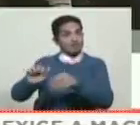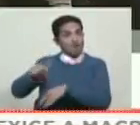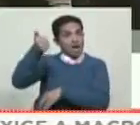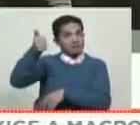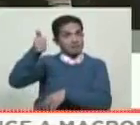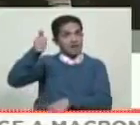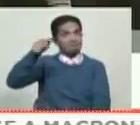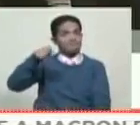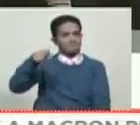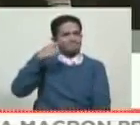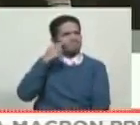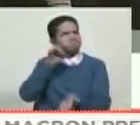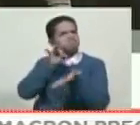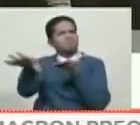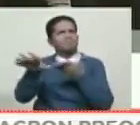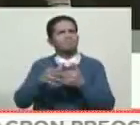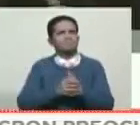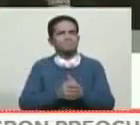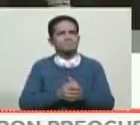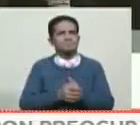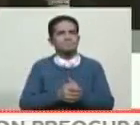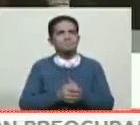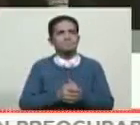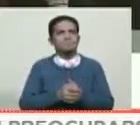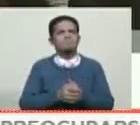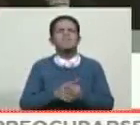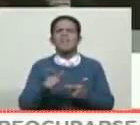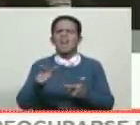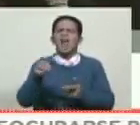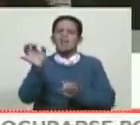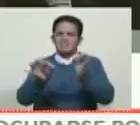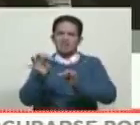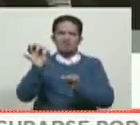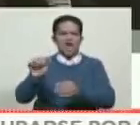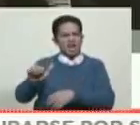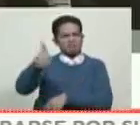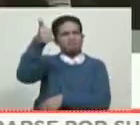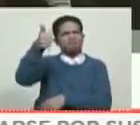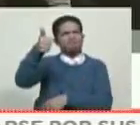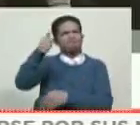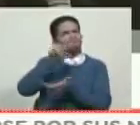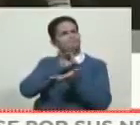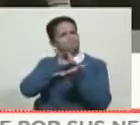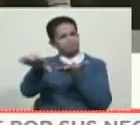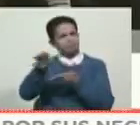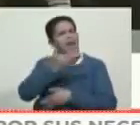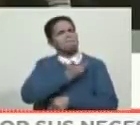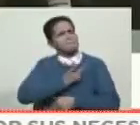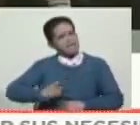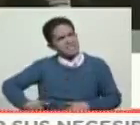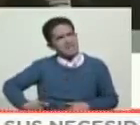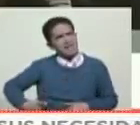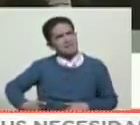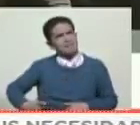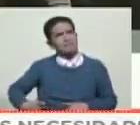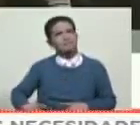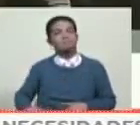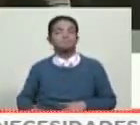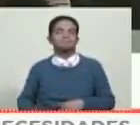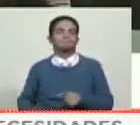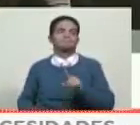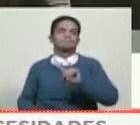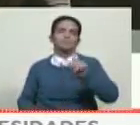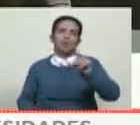El Tribunal Supremo de Justicia ha emitido alguna sentencia destituyendo al presidente de la República.